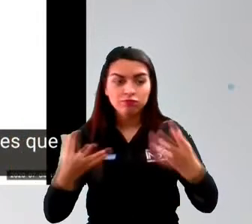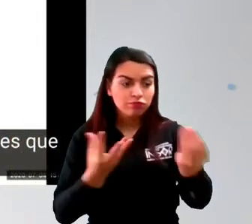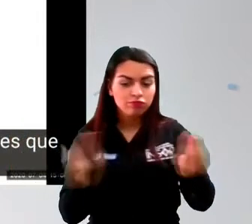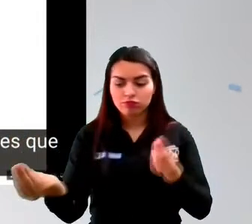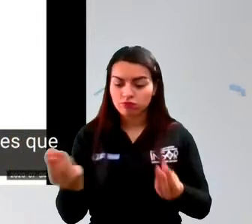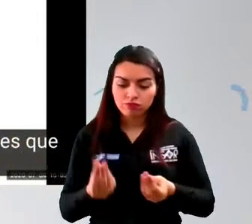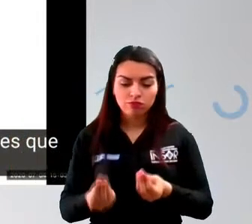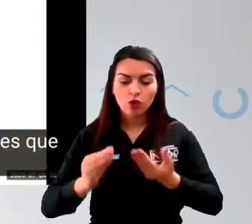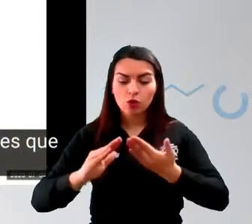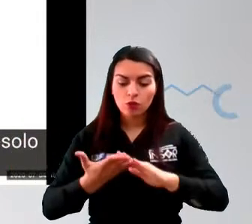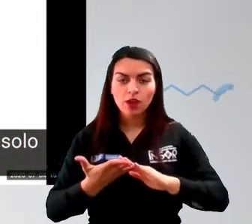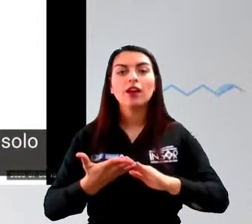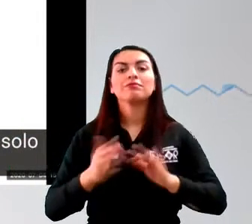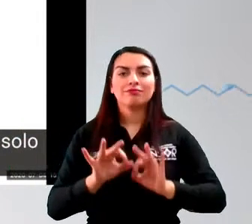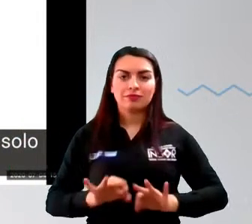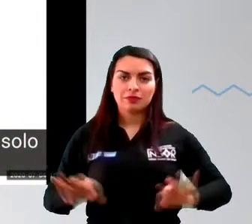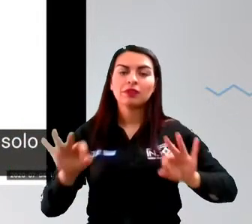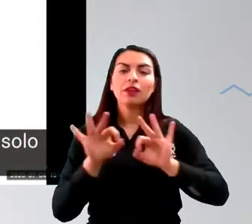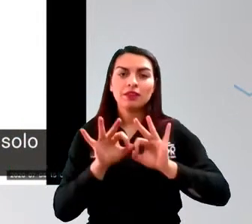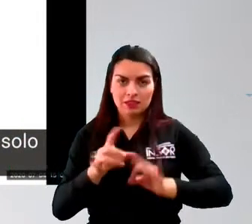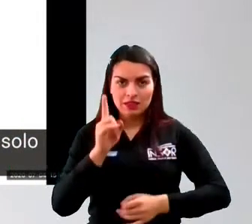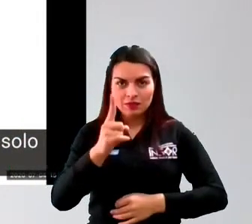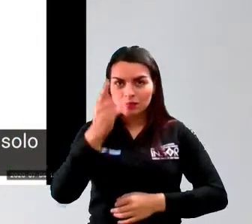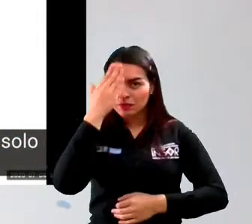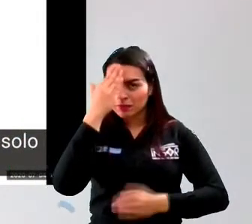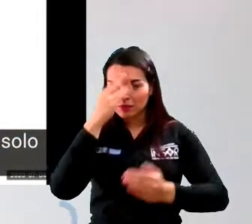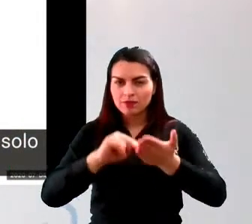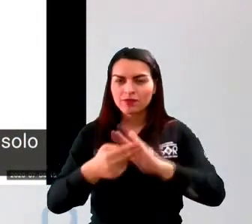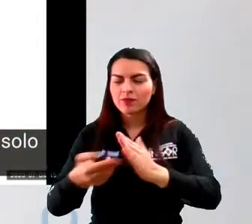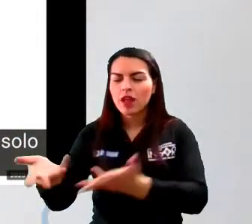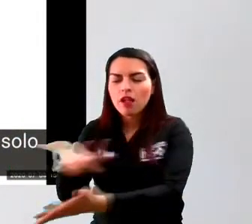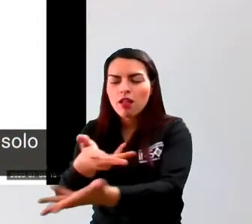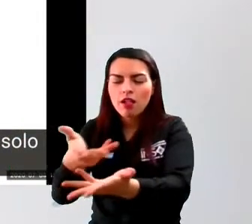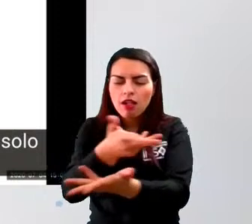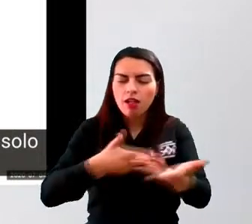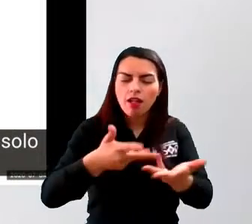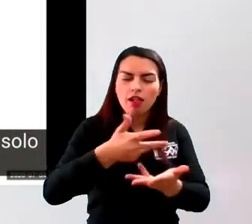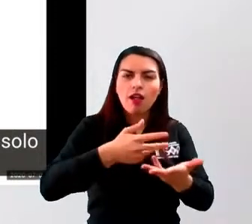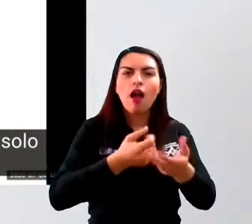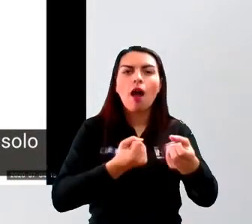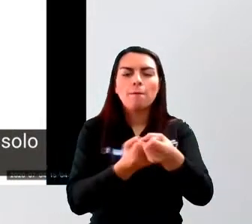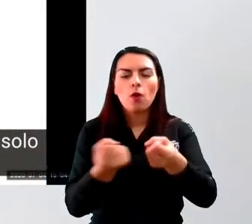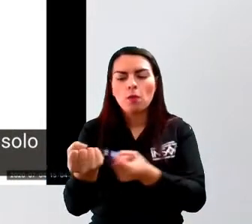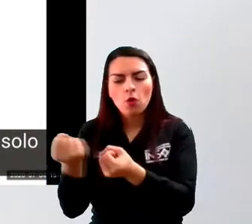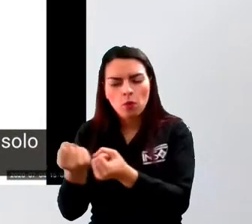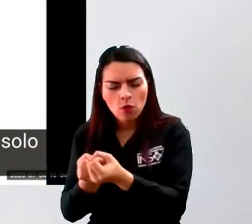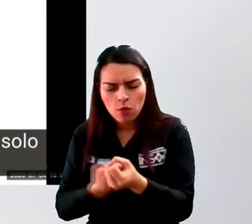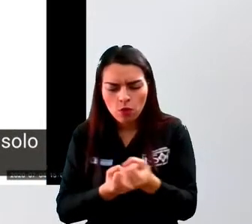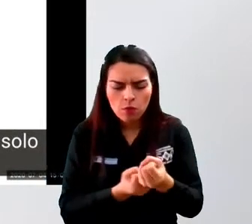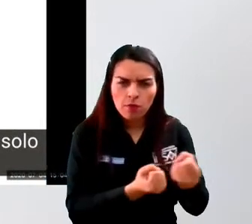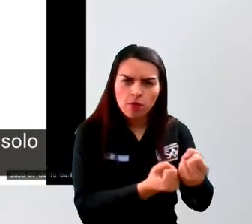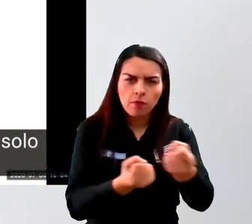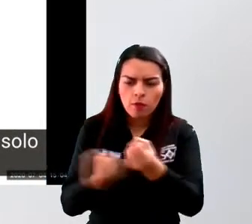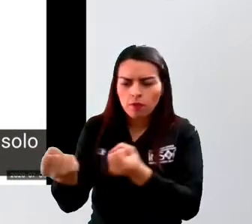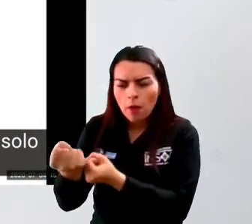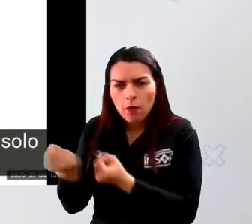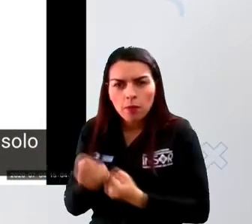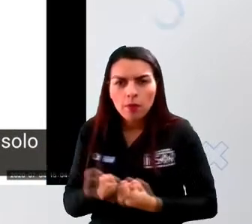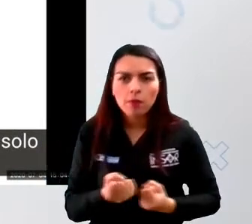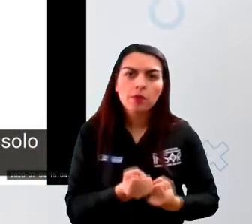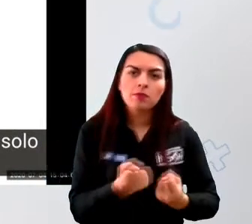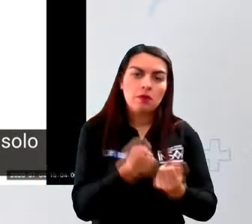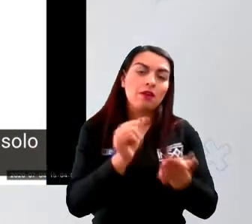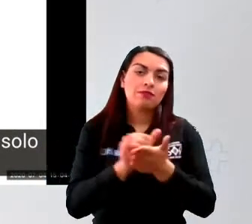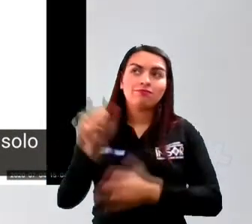porque los estudiantes que interactúan entre ellos pueden apoyarse mutuamente de una manera que un docente no